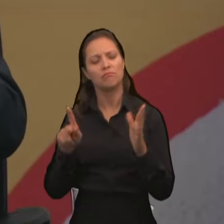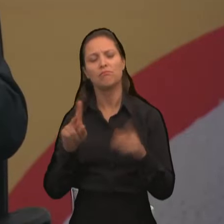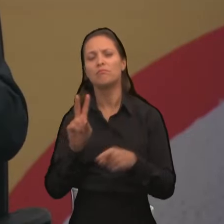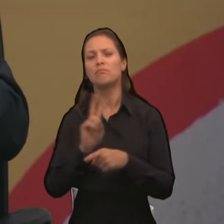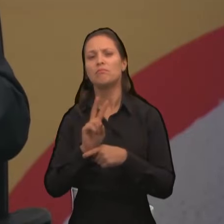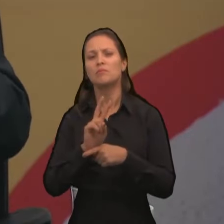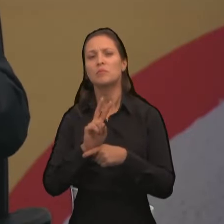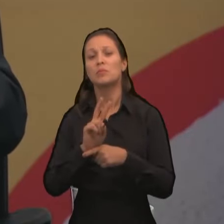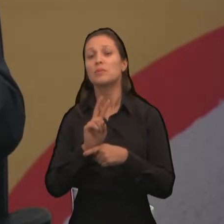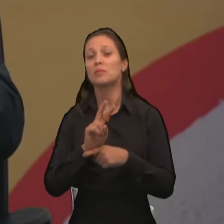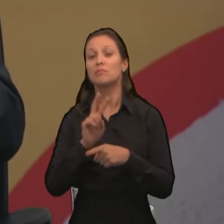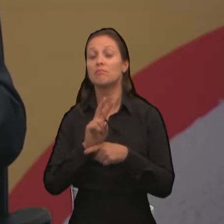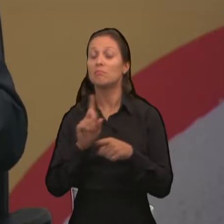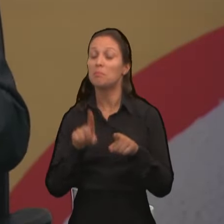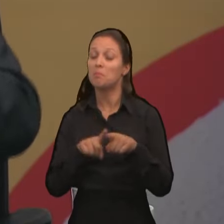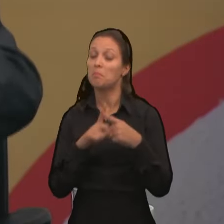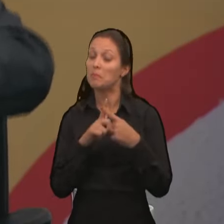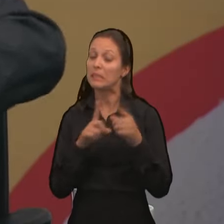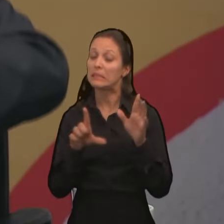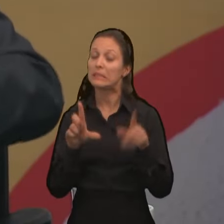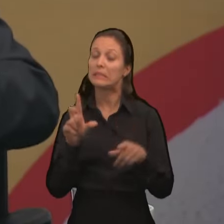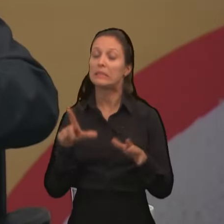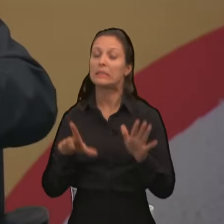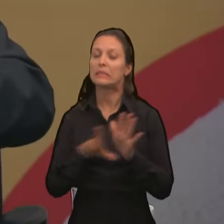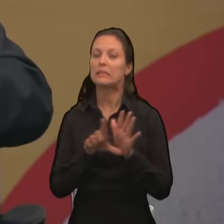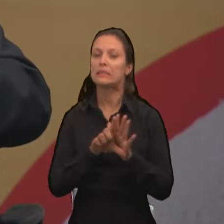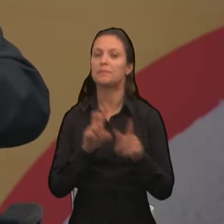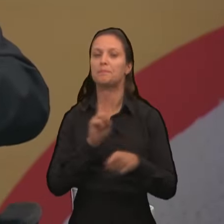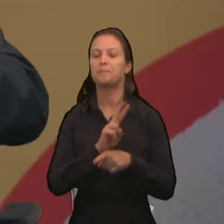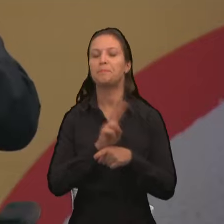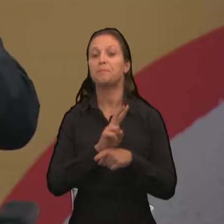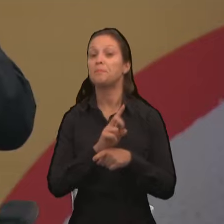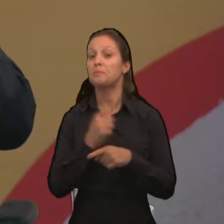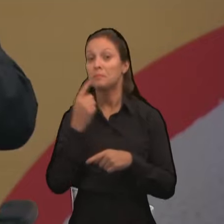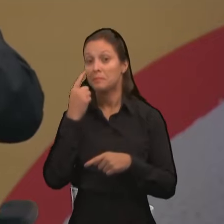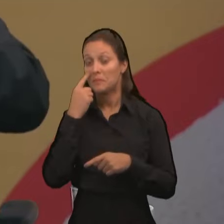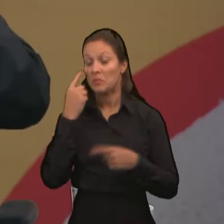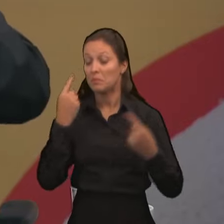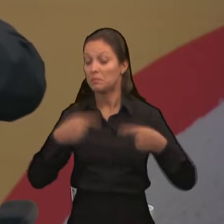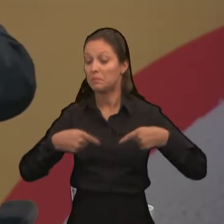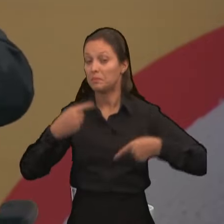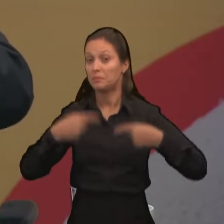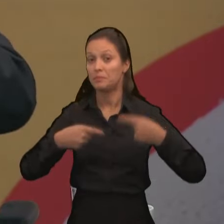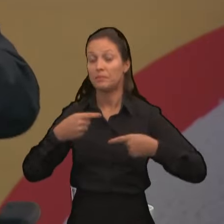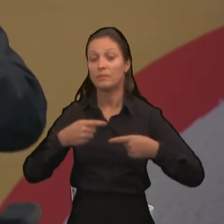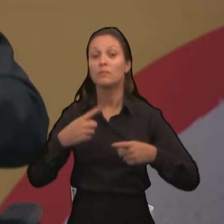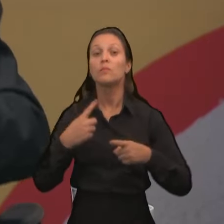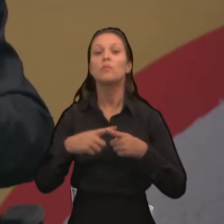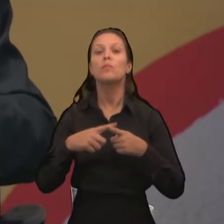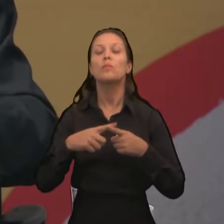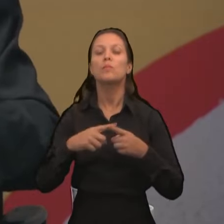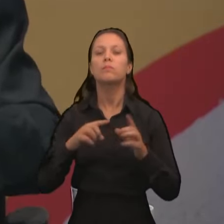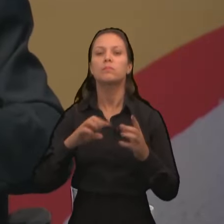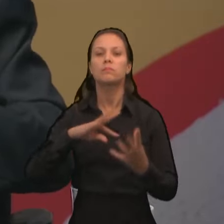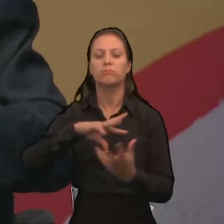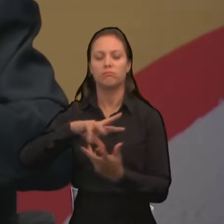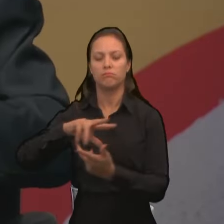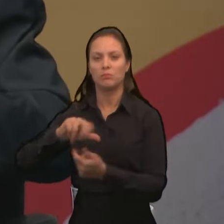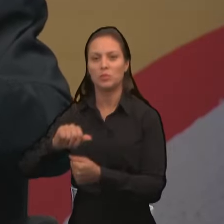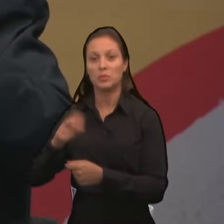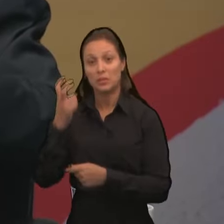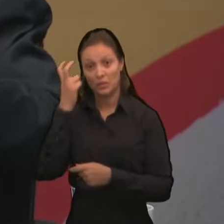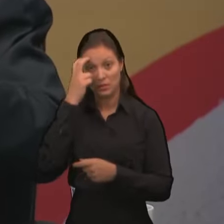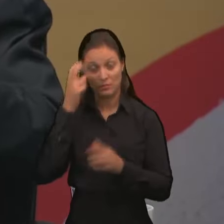protegido con derechos autorales. La decisión va a marcar la diferencia, yo creo, para el mundo de la